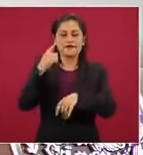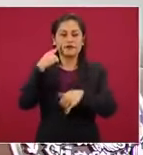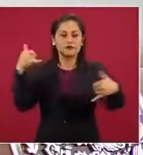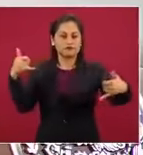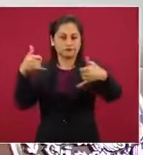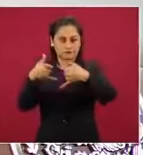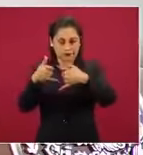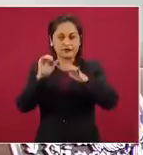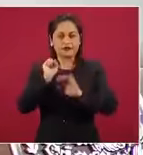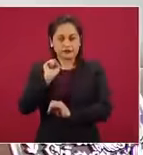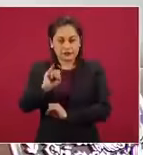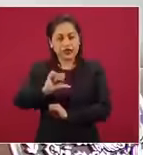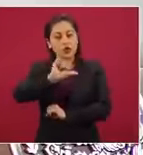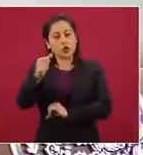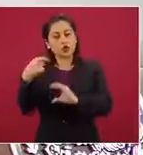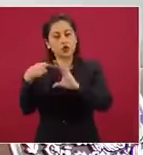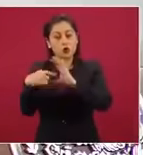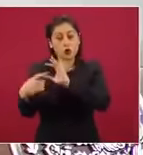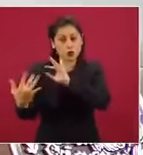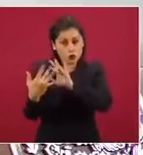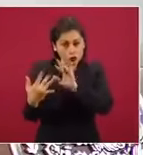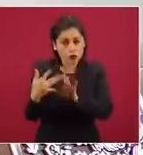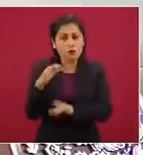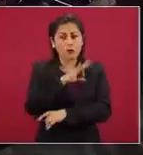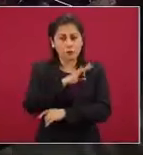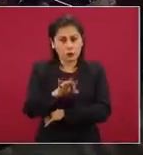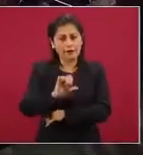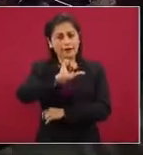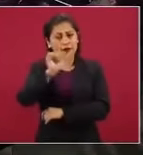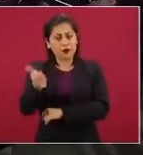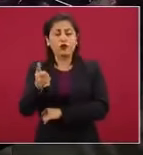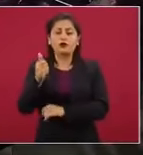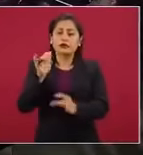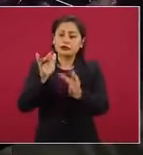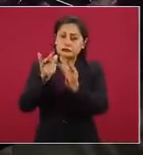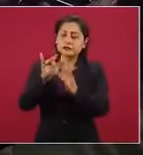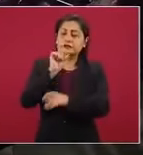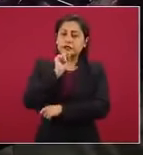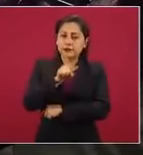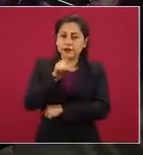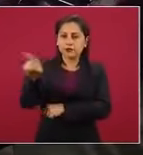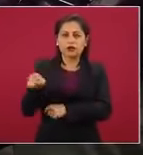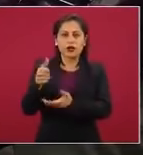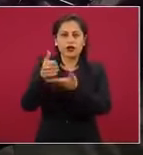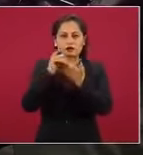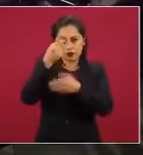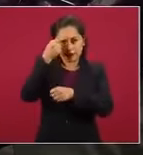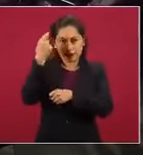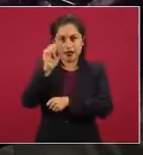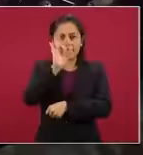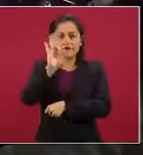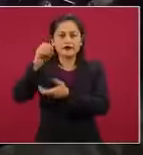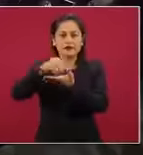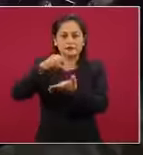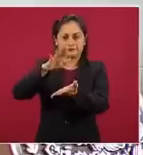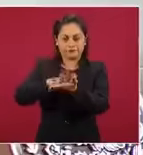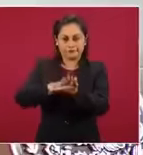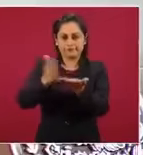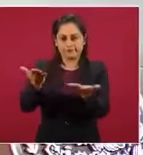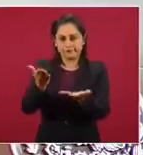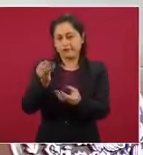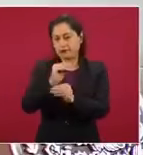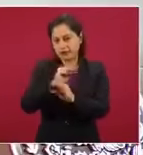los correos y hay otros medios electrónicos para que saquen cita. Y estamos todos los temas de irregularidades que hay